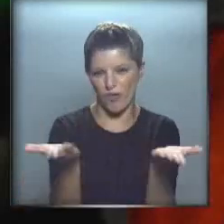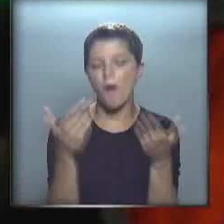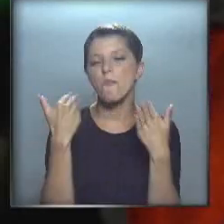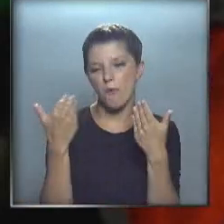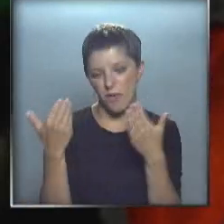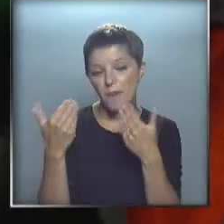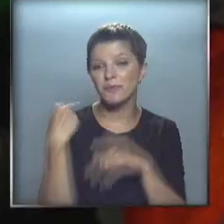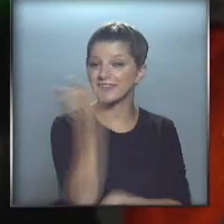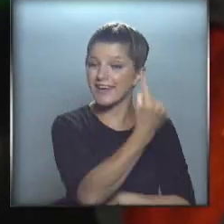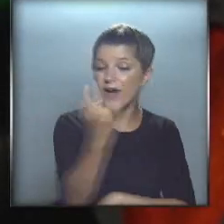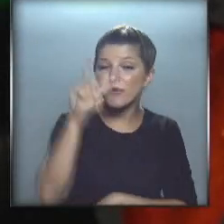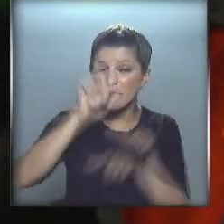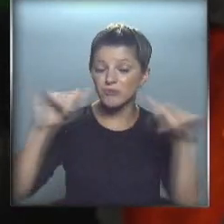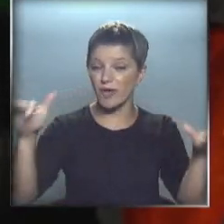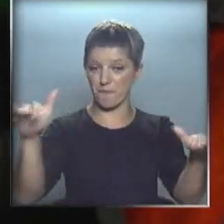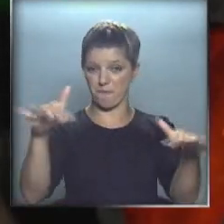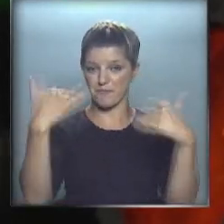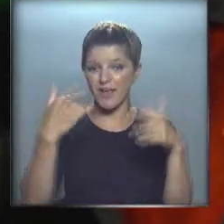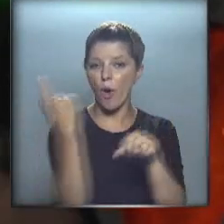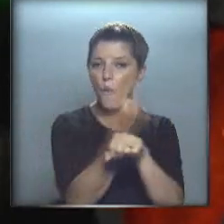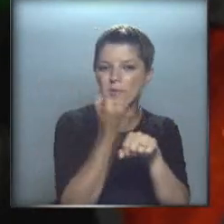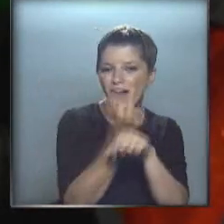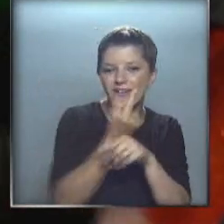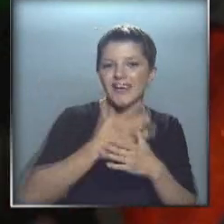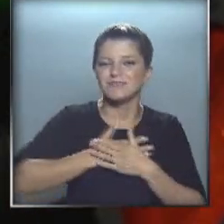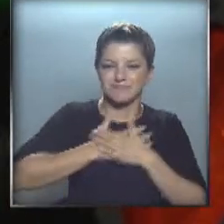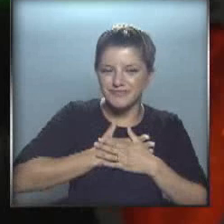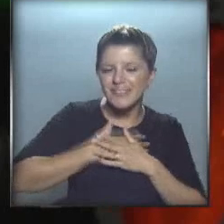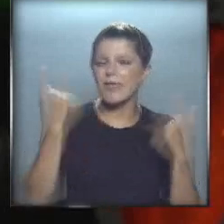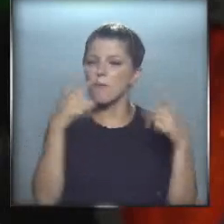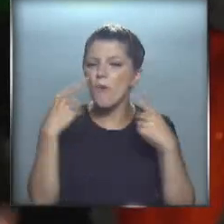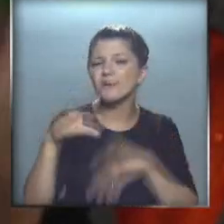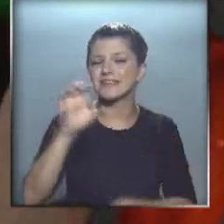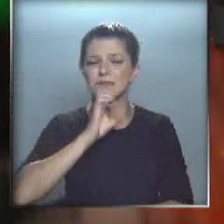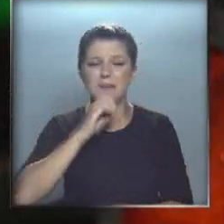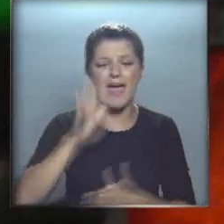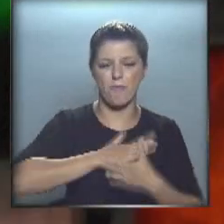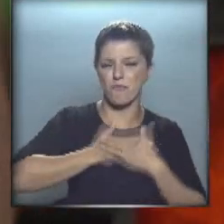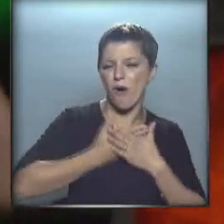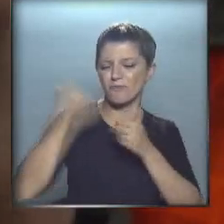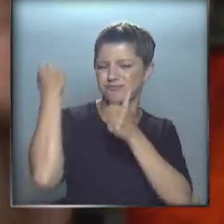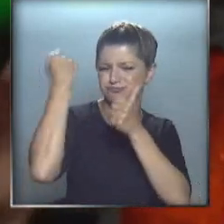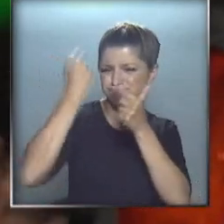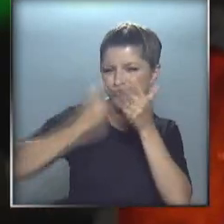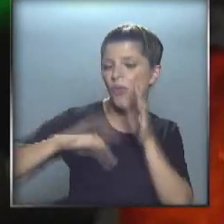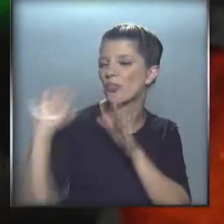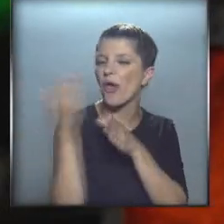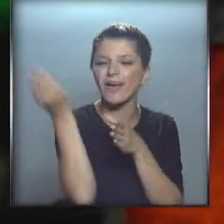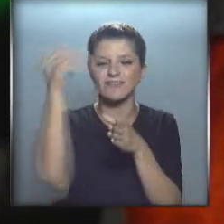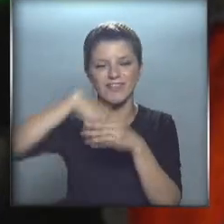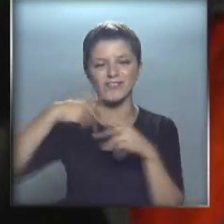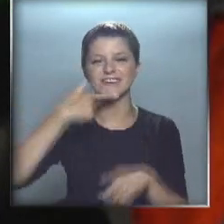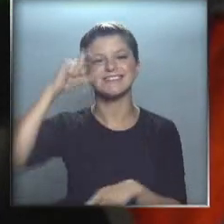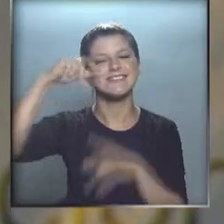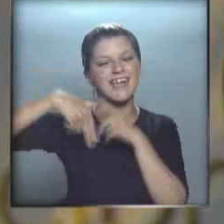poder regalarles a toda la gente una hora de entretenimiento, de alegría, de música, de comedia, de amor, de suspenso. Todo eso tiene Señales.